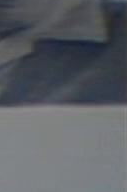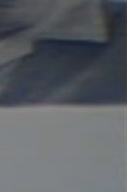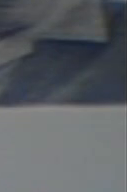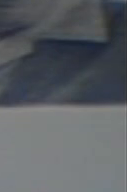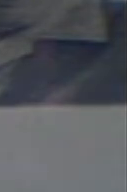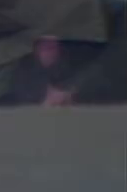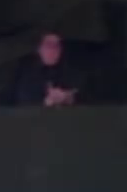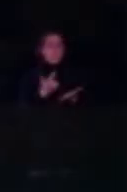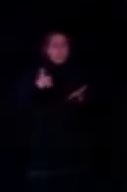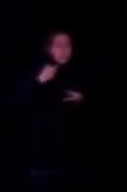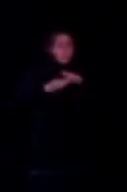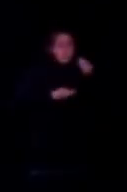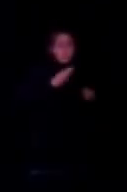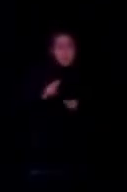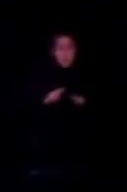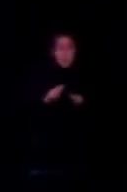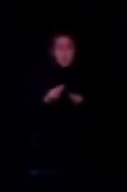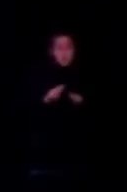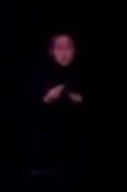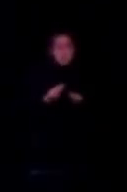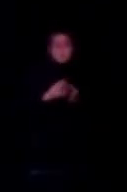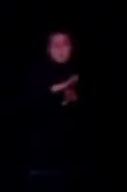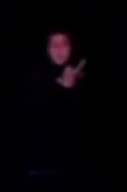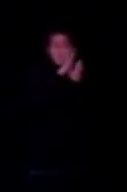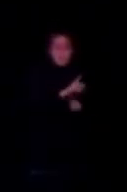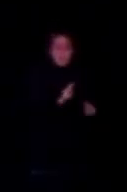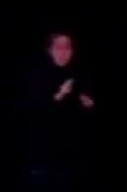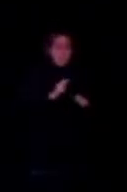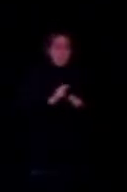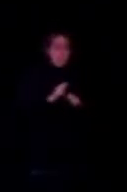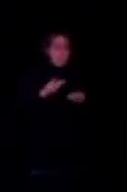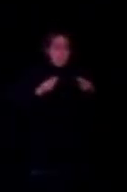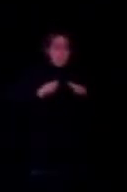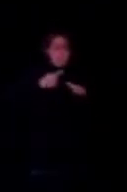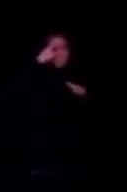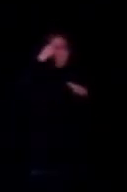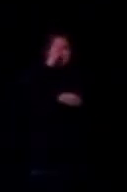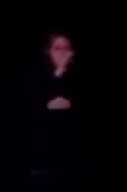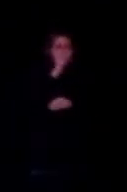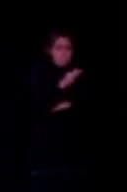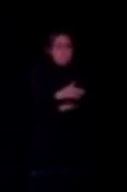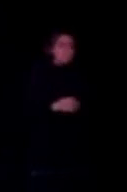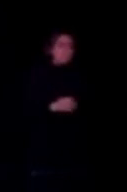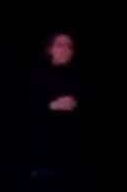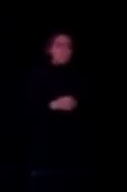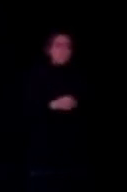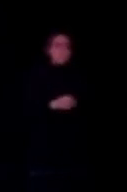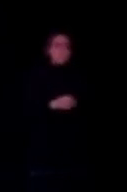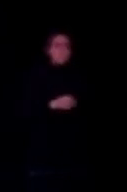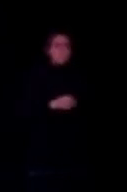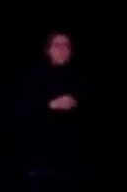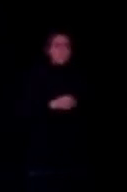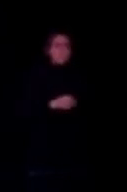la esperanza optimista de la vida y terminó